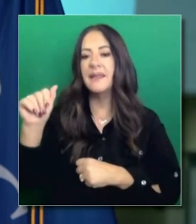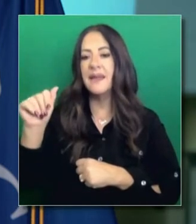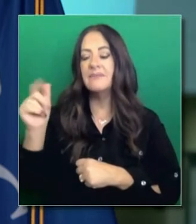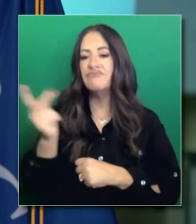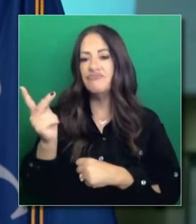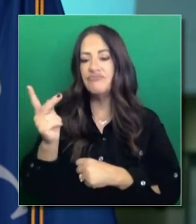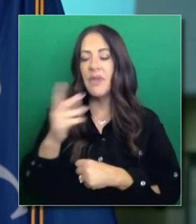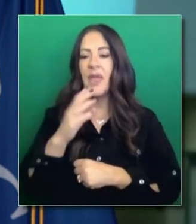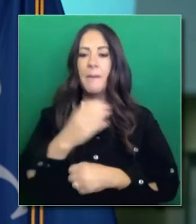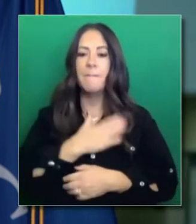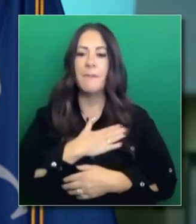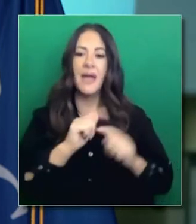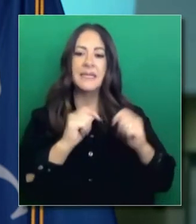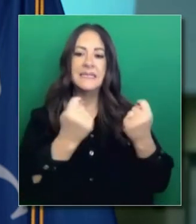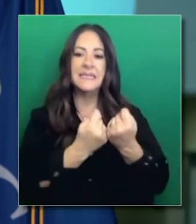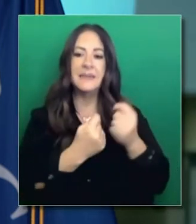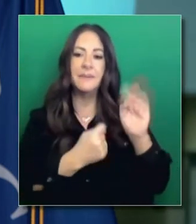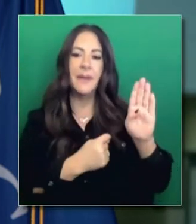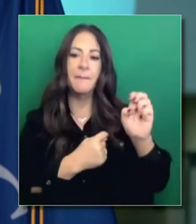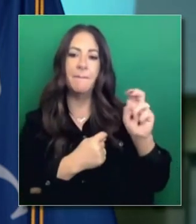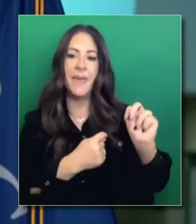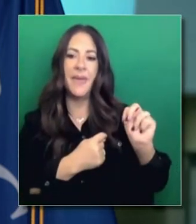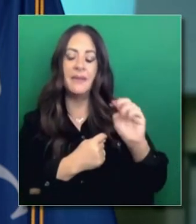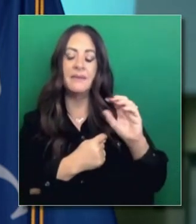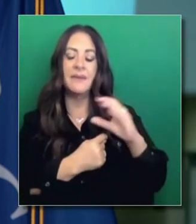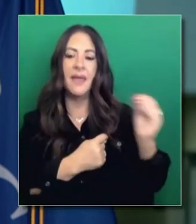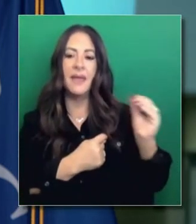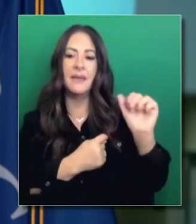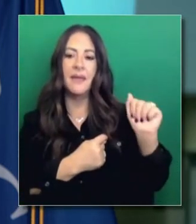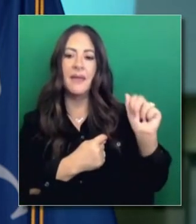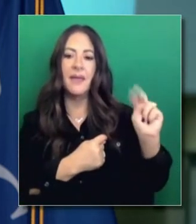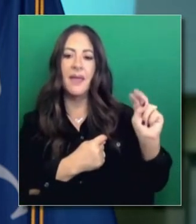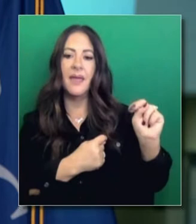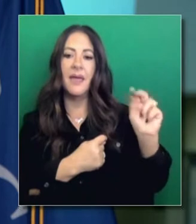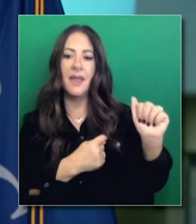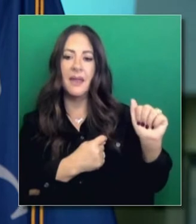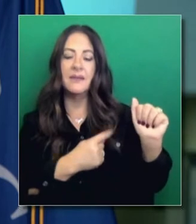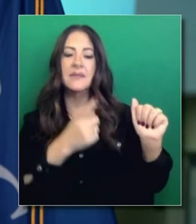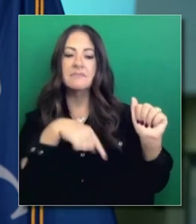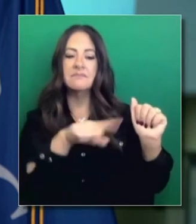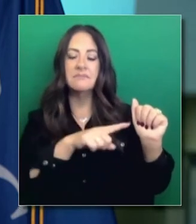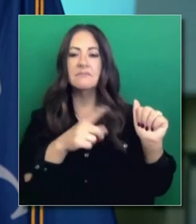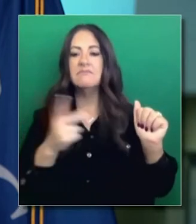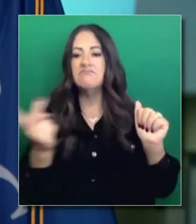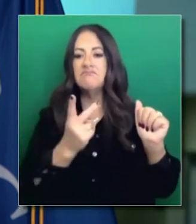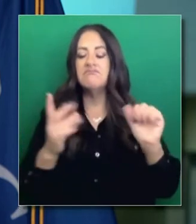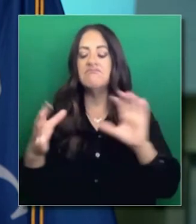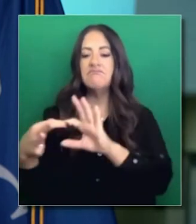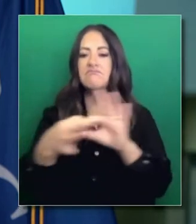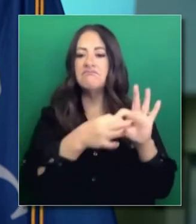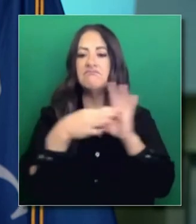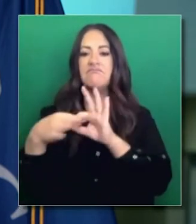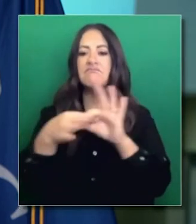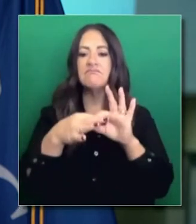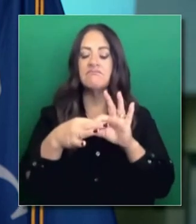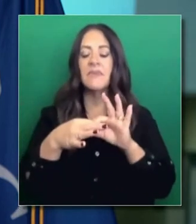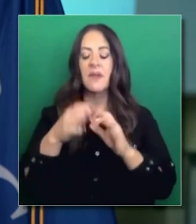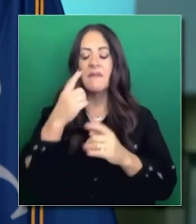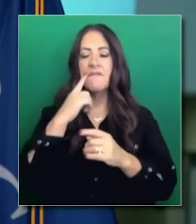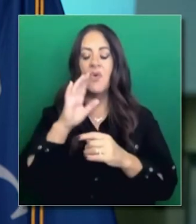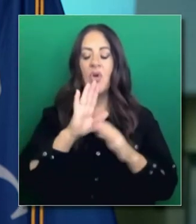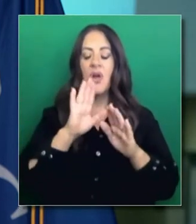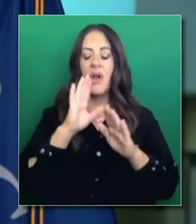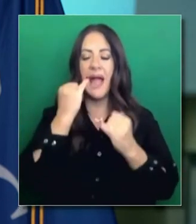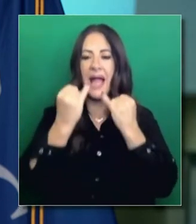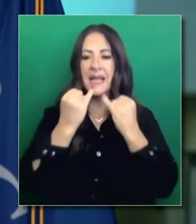propio equipo también ha trabajado arduamente, Ben y otros, sobre esta estrategia. Quiero concluir sobre este